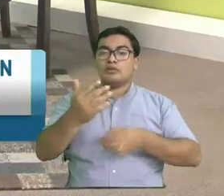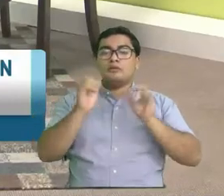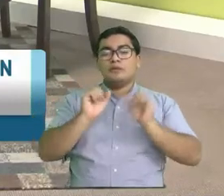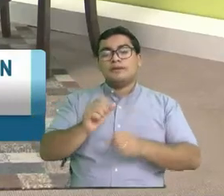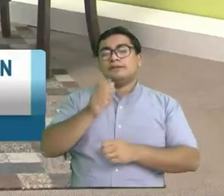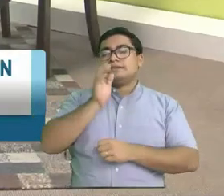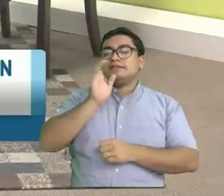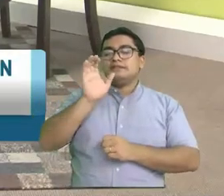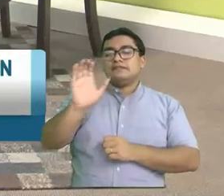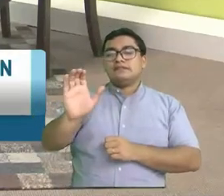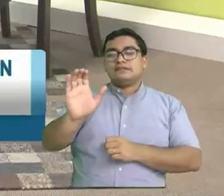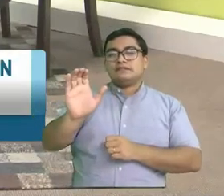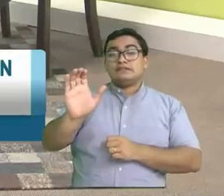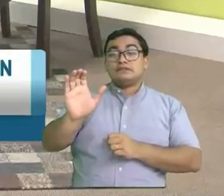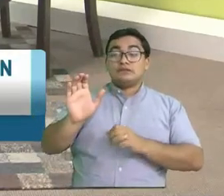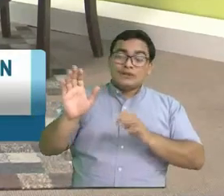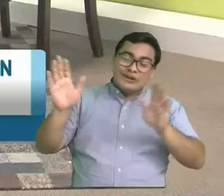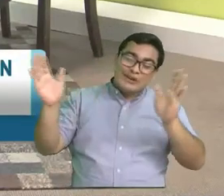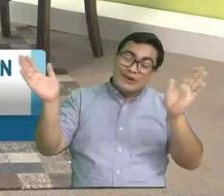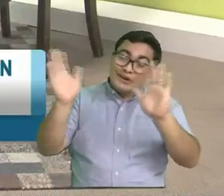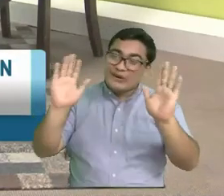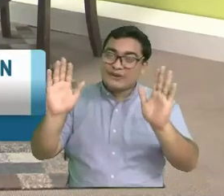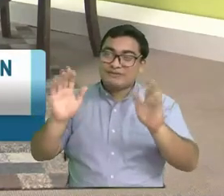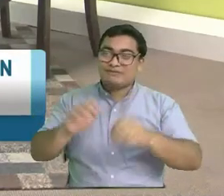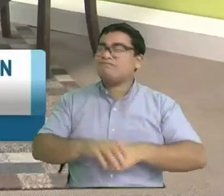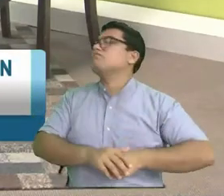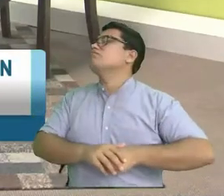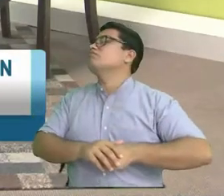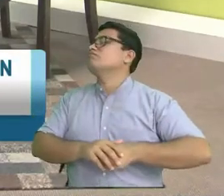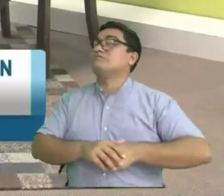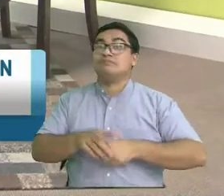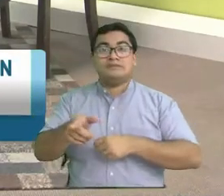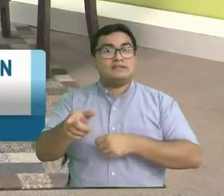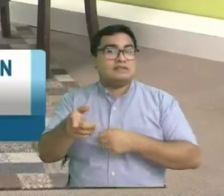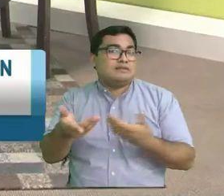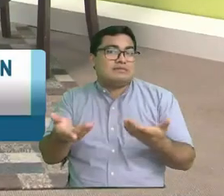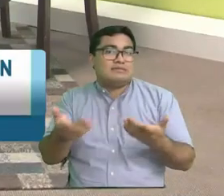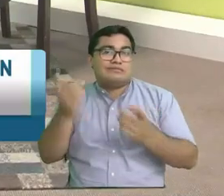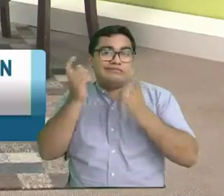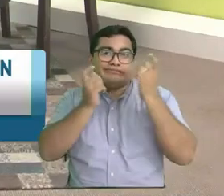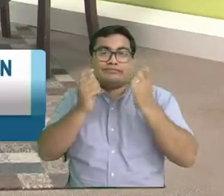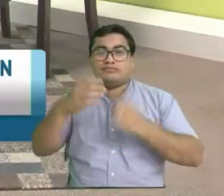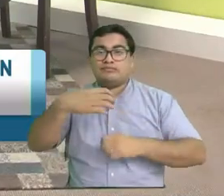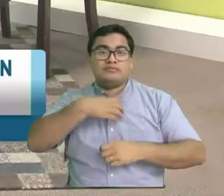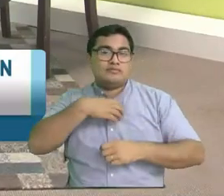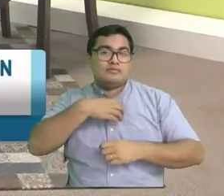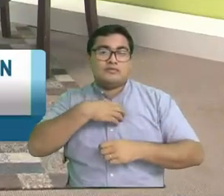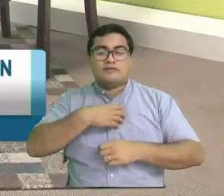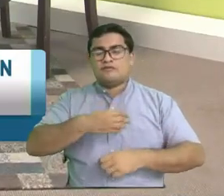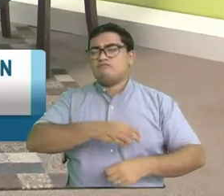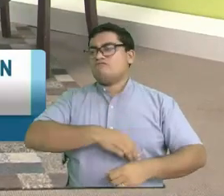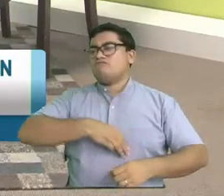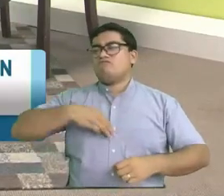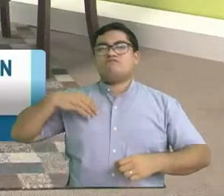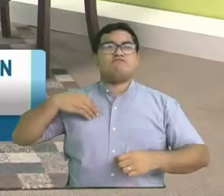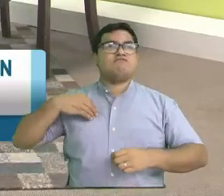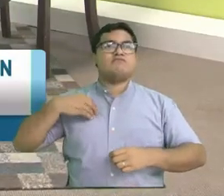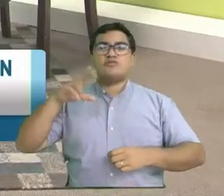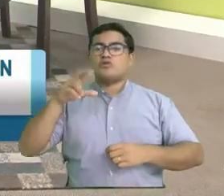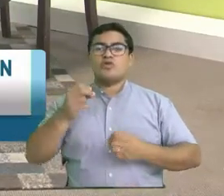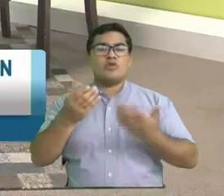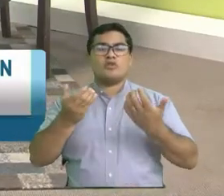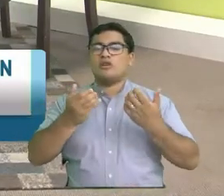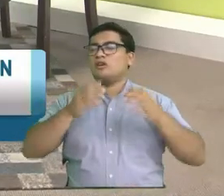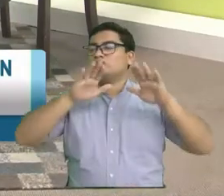notar. El niño que no te quiere saludar, te gira la cara así y tienes gestos en su cara. Sí. De que está molesto, de que no quiere estar en ese